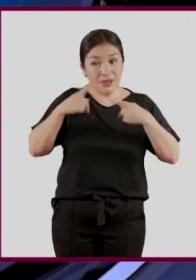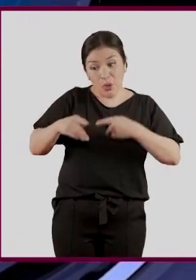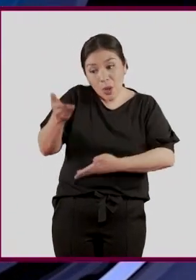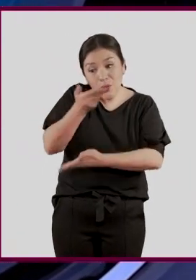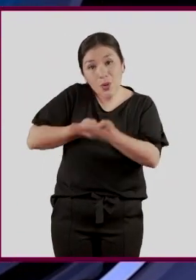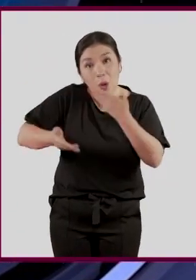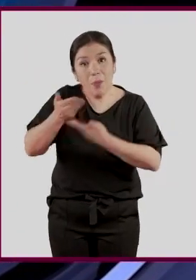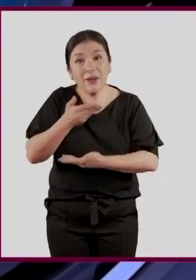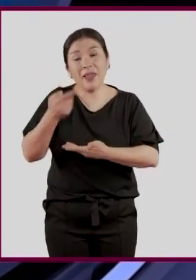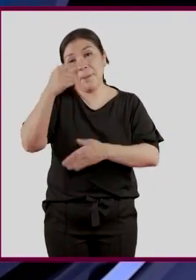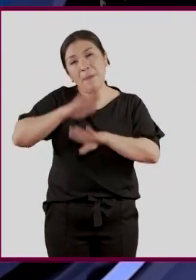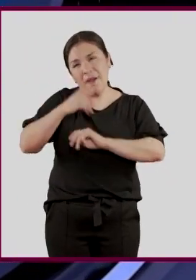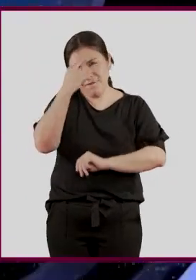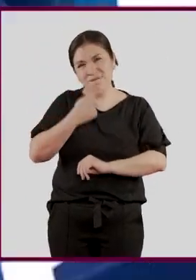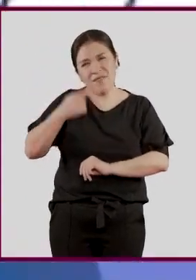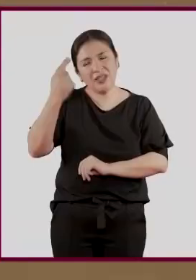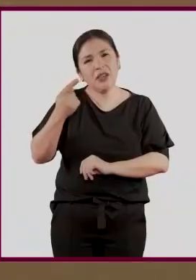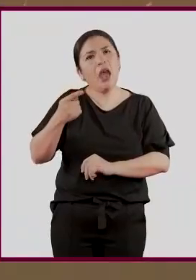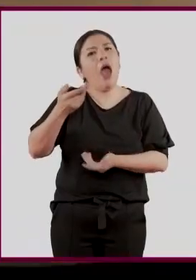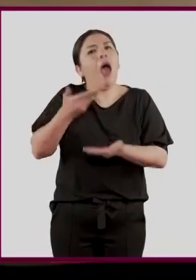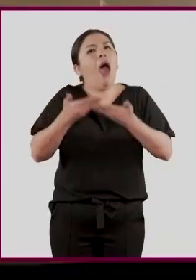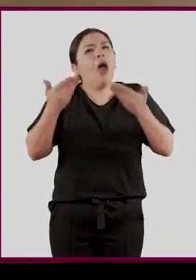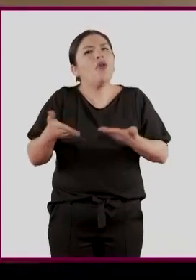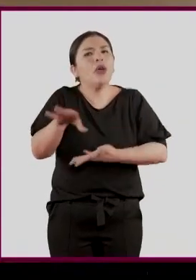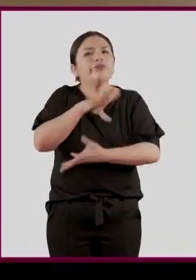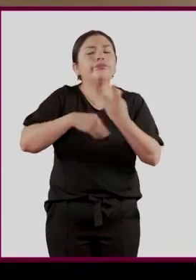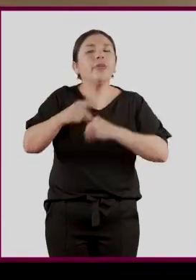gente compartía contenidos fácilmente a